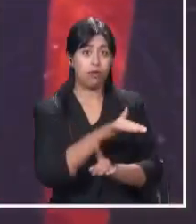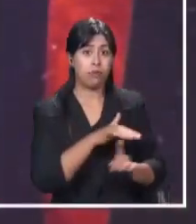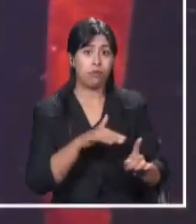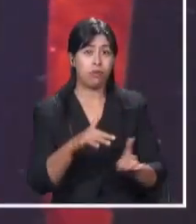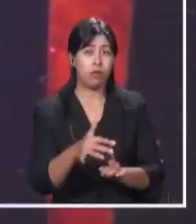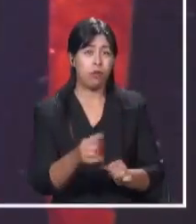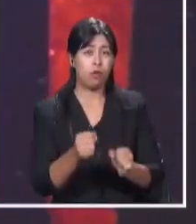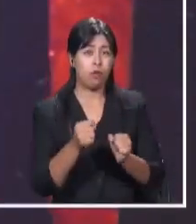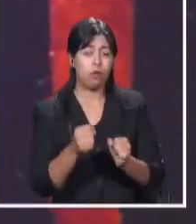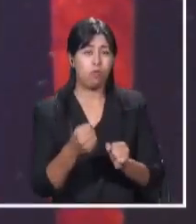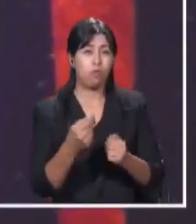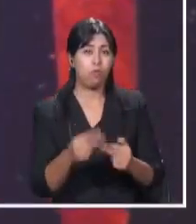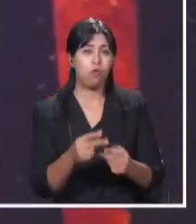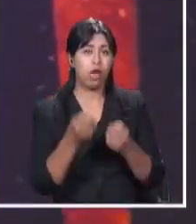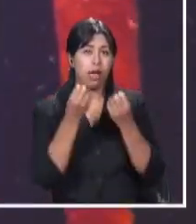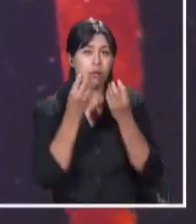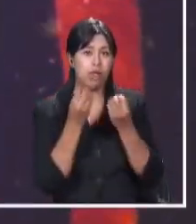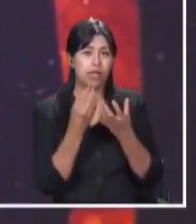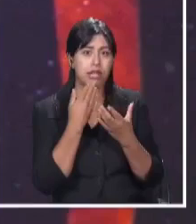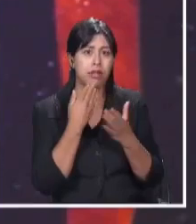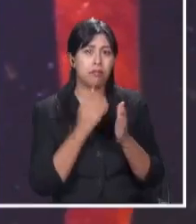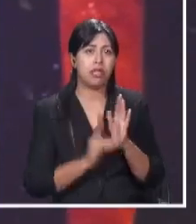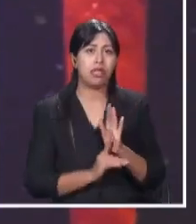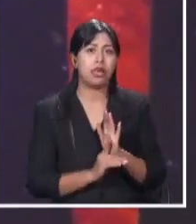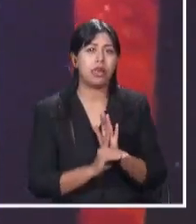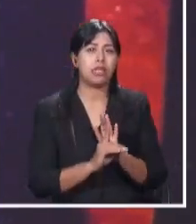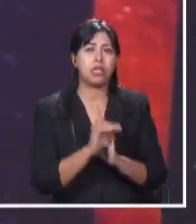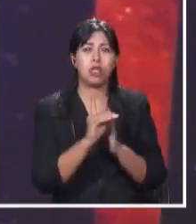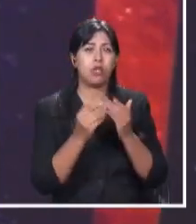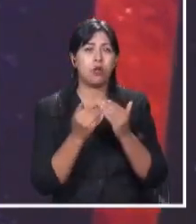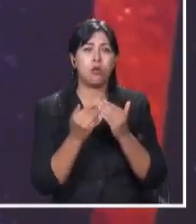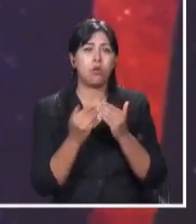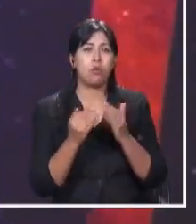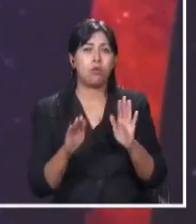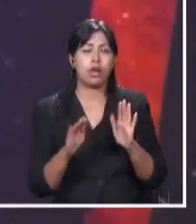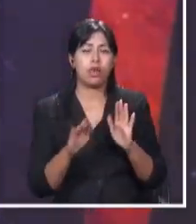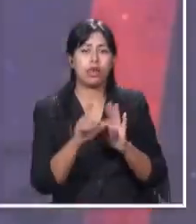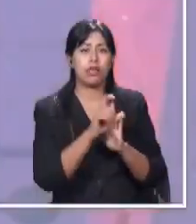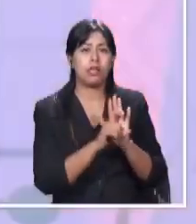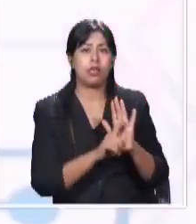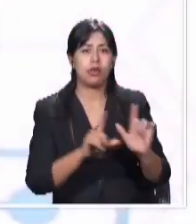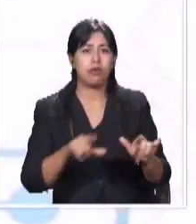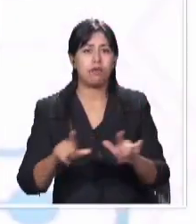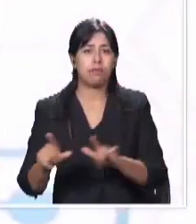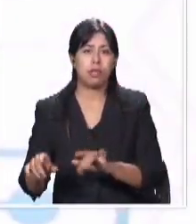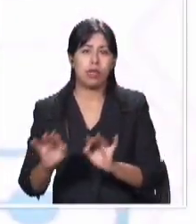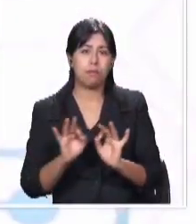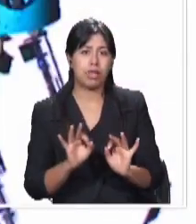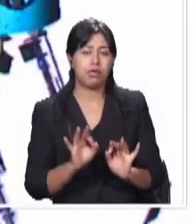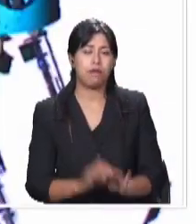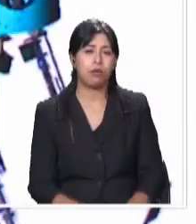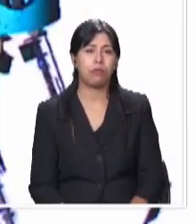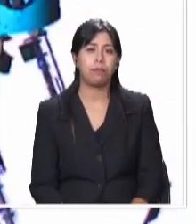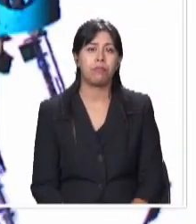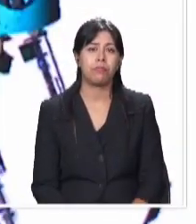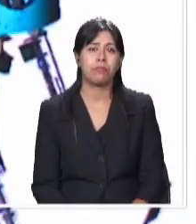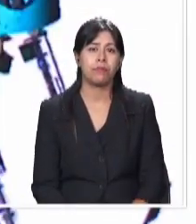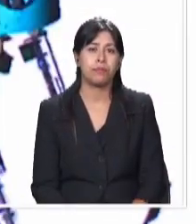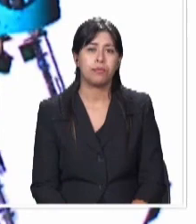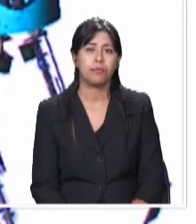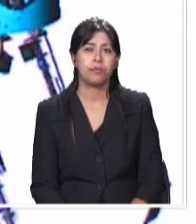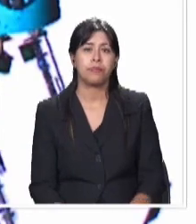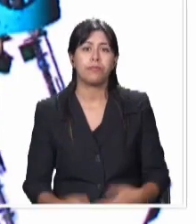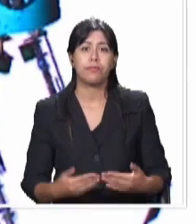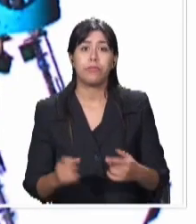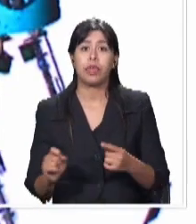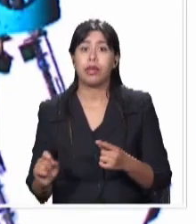fuertemente el aprendizaje y el desarrollo de cualquier algoritmo para realizar alguna tarea en específico. Entonces, el